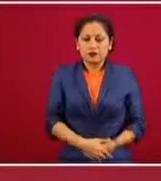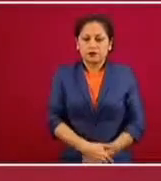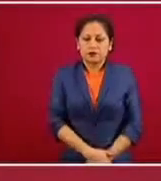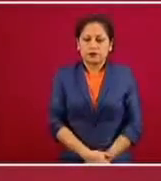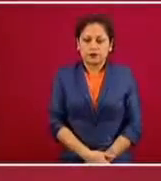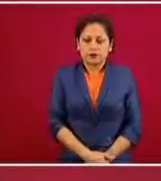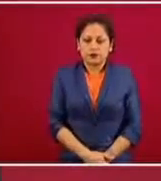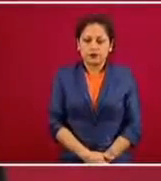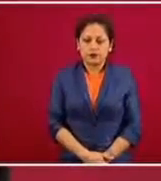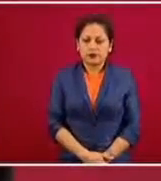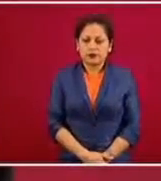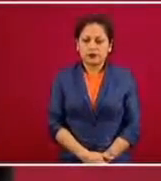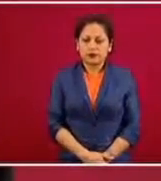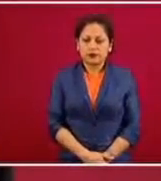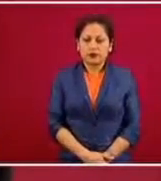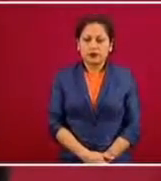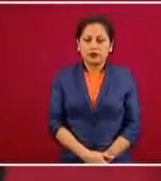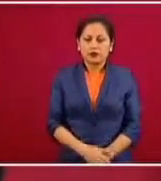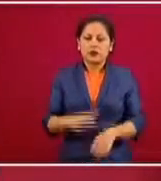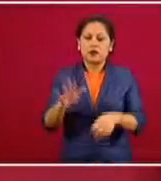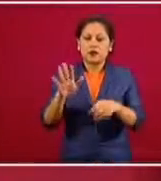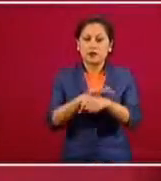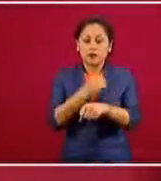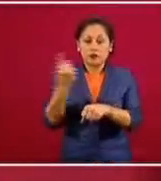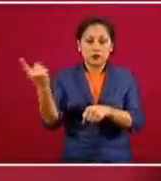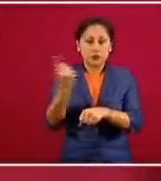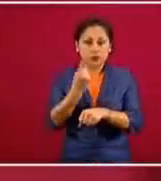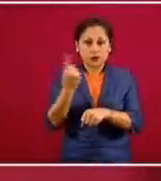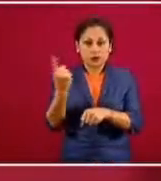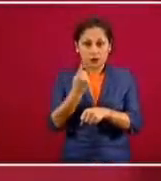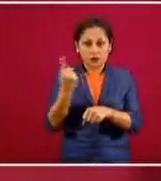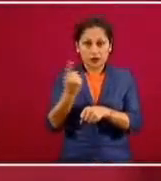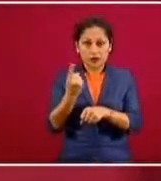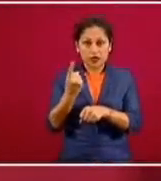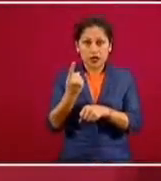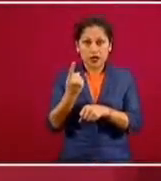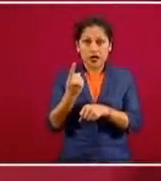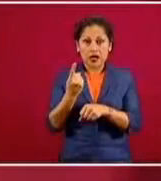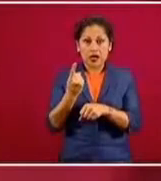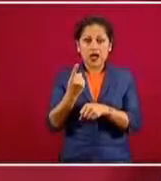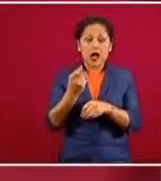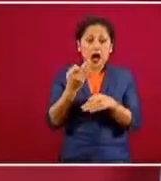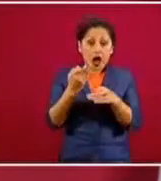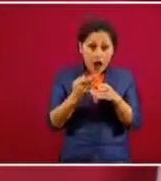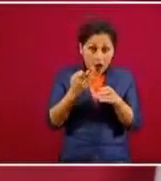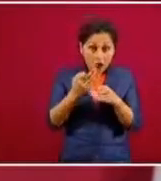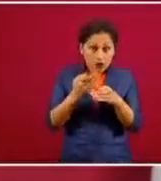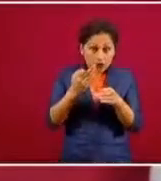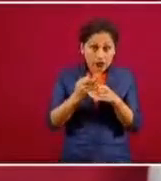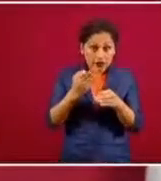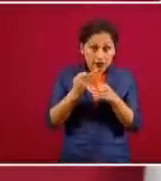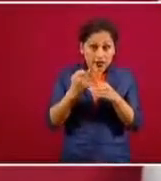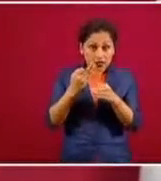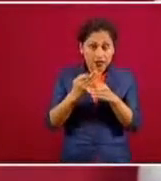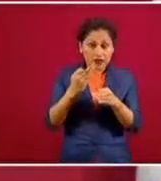actualmente, a pesar de las campañas de desprestigio,